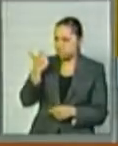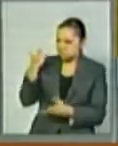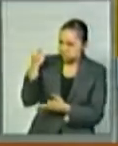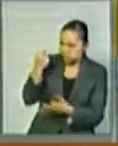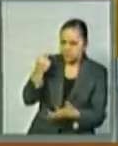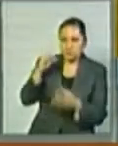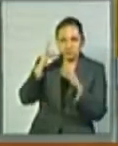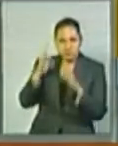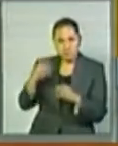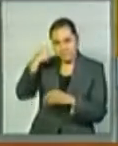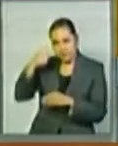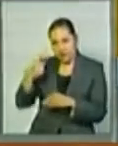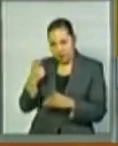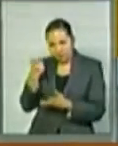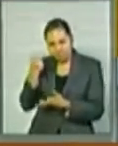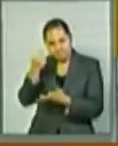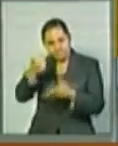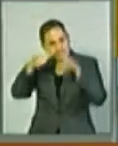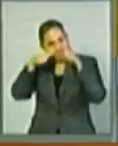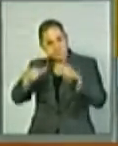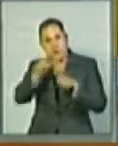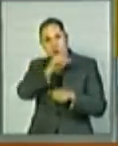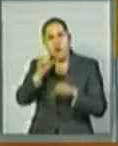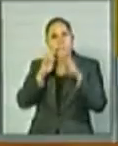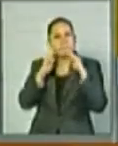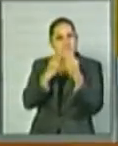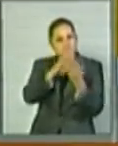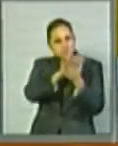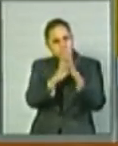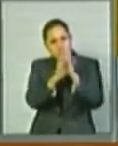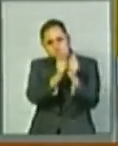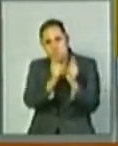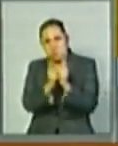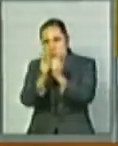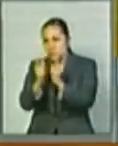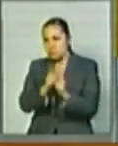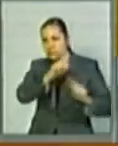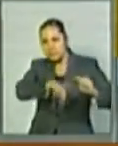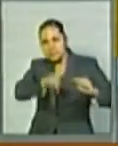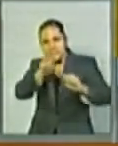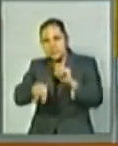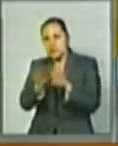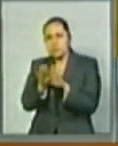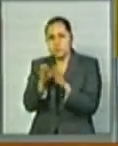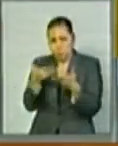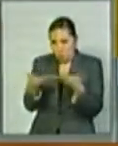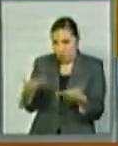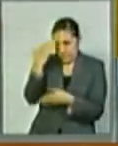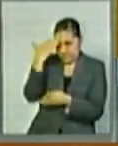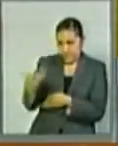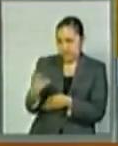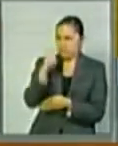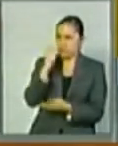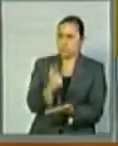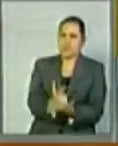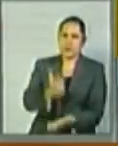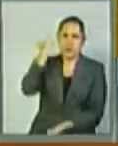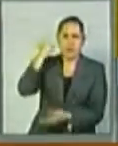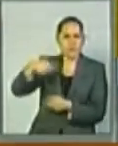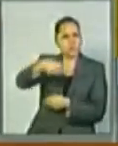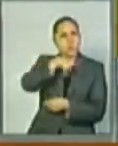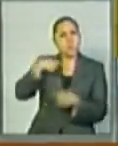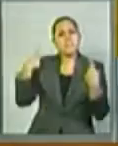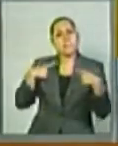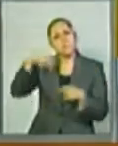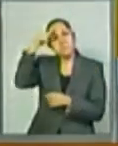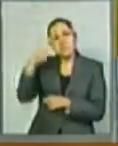crimen organizado. La situación es muy grave. No es posible que los mexicanos nos acostumbremos a ver a este tipo